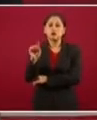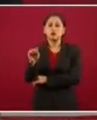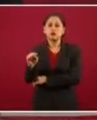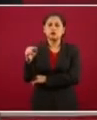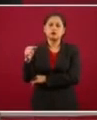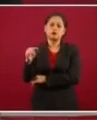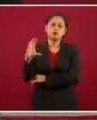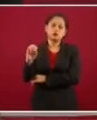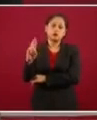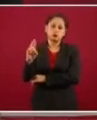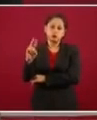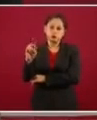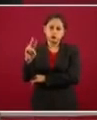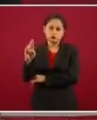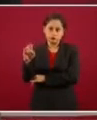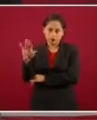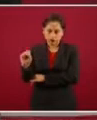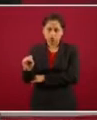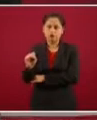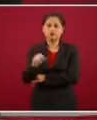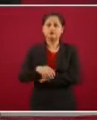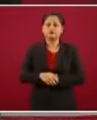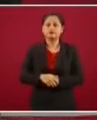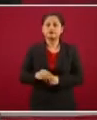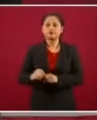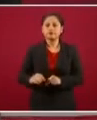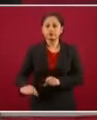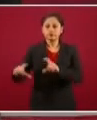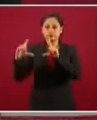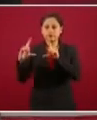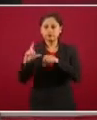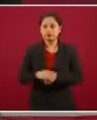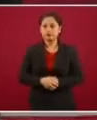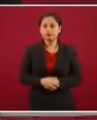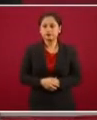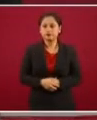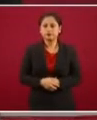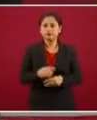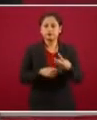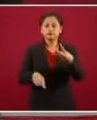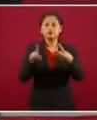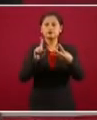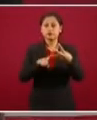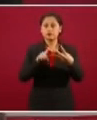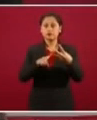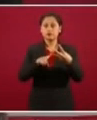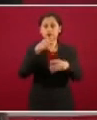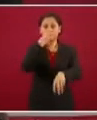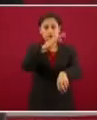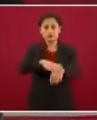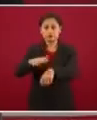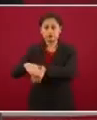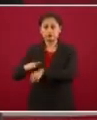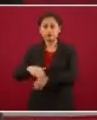www.gov.mx/coronavirus. La siguiente, por favor. Medida 3. Se exhorta a la población,